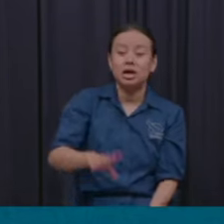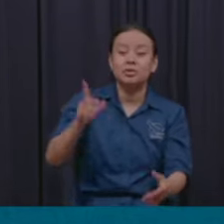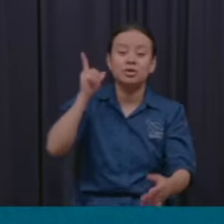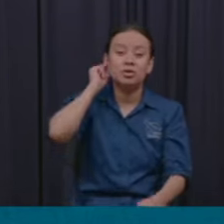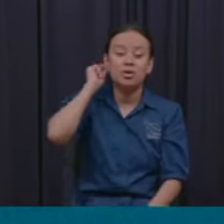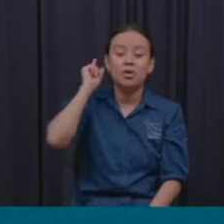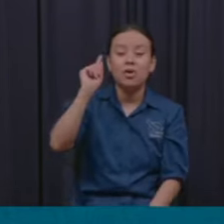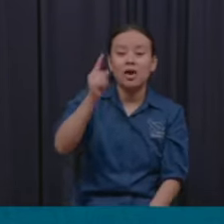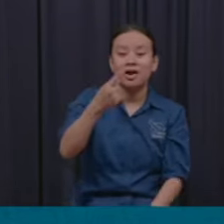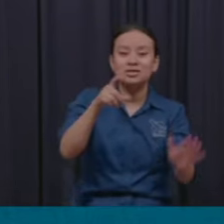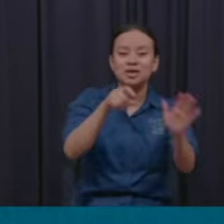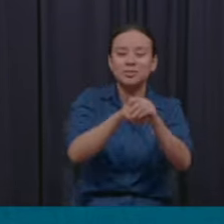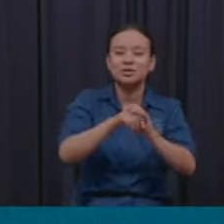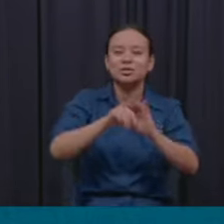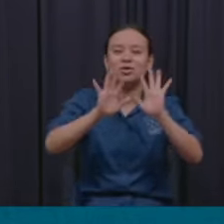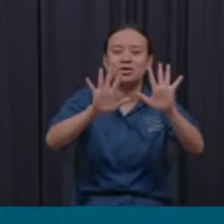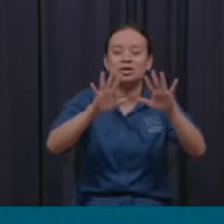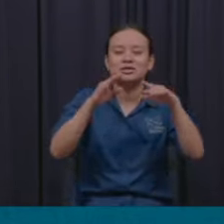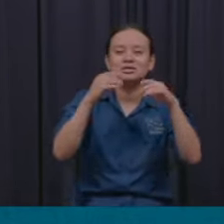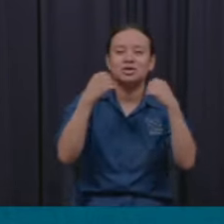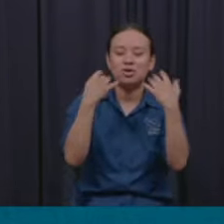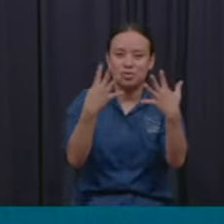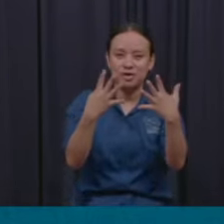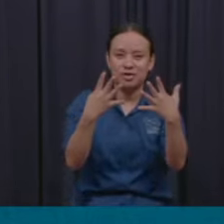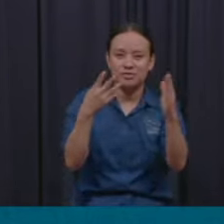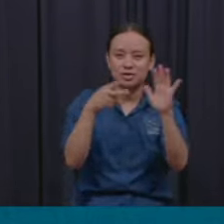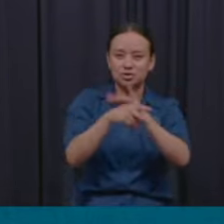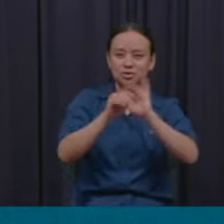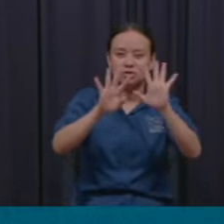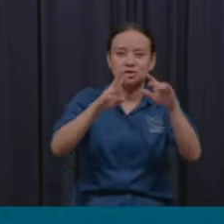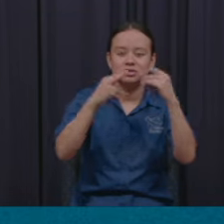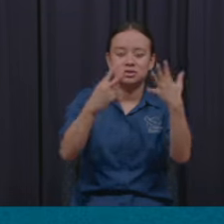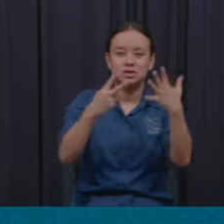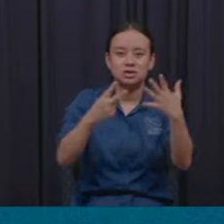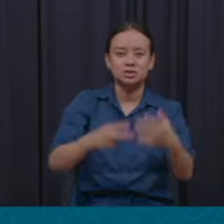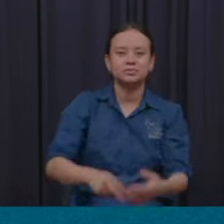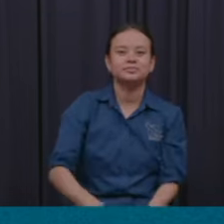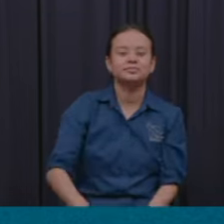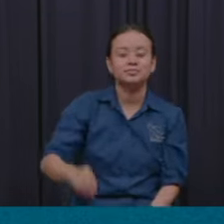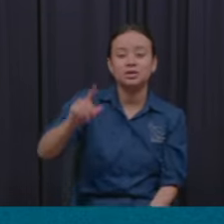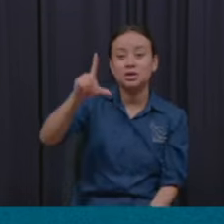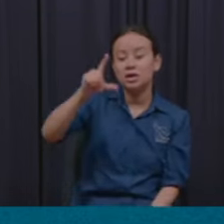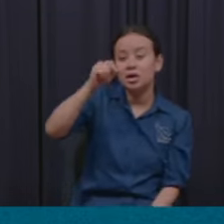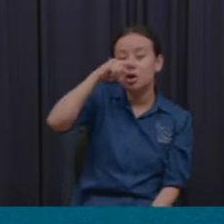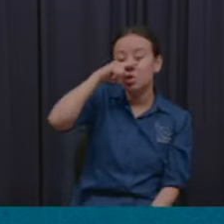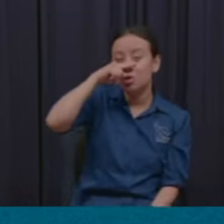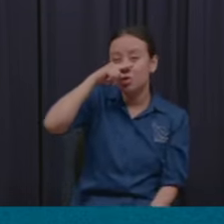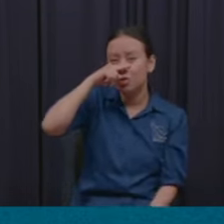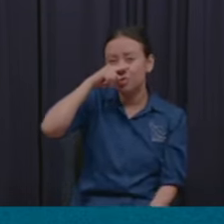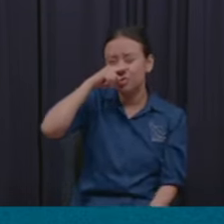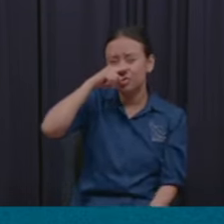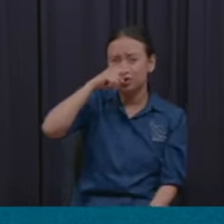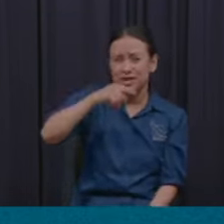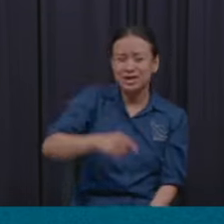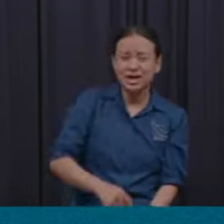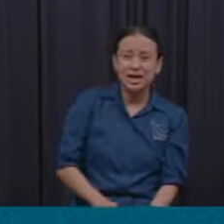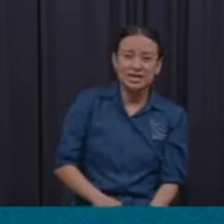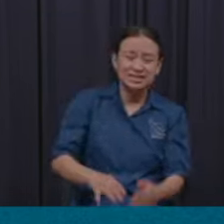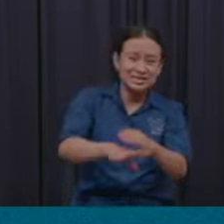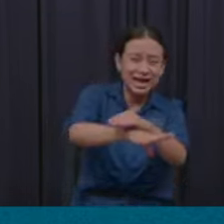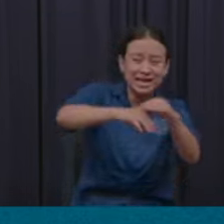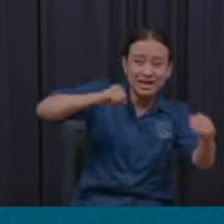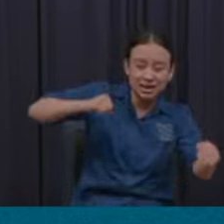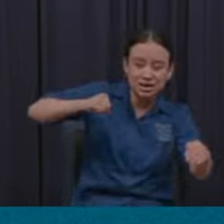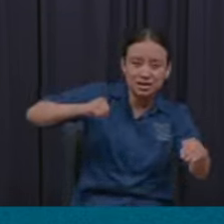a sacarlo de ese ambiente contaminado. Y Lot inclusive no quería, y todo lo que usted conoce.